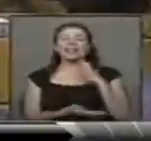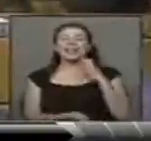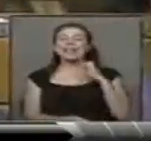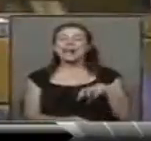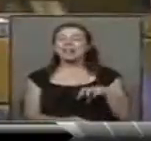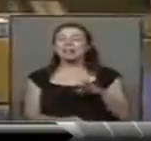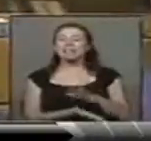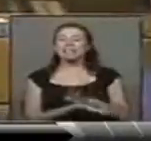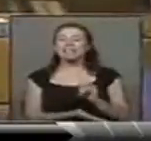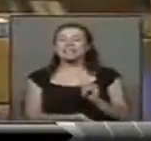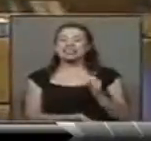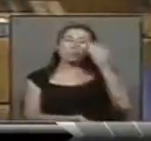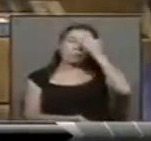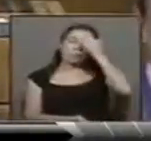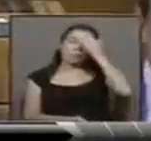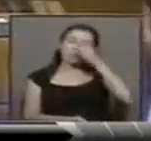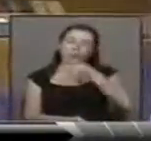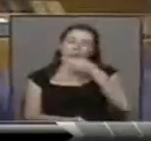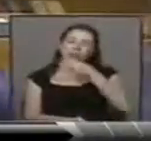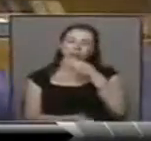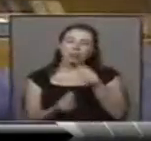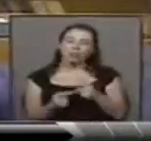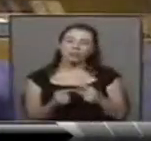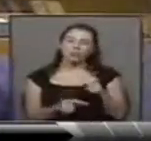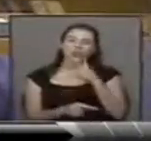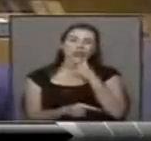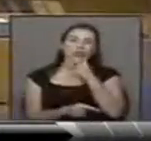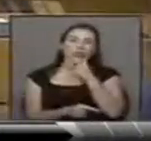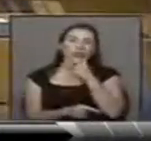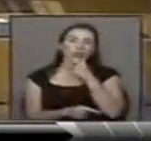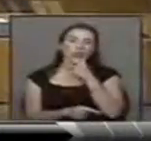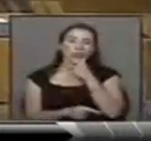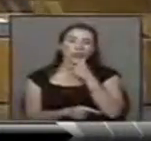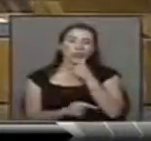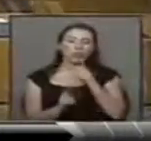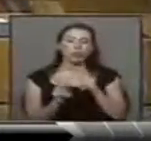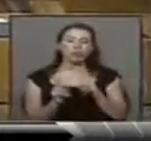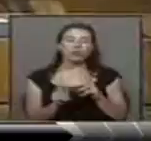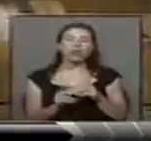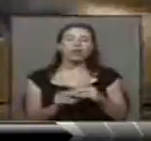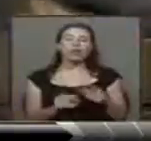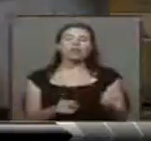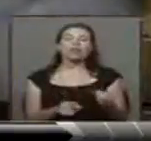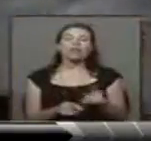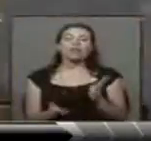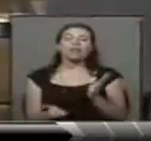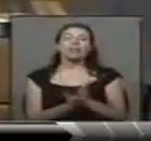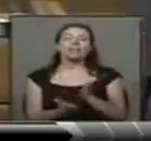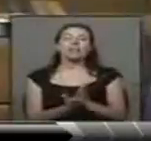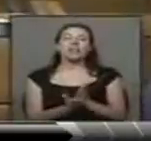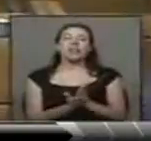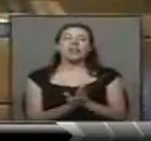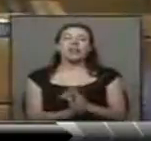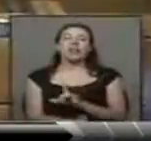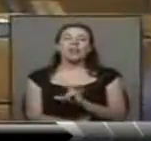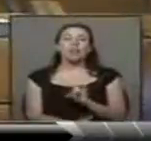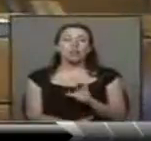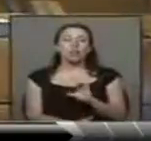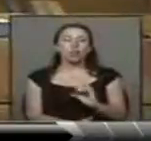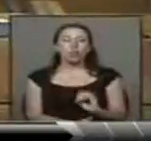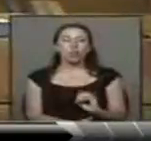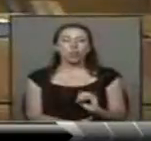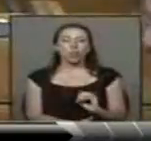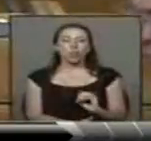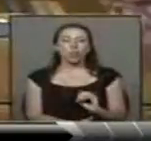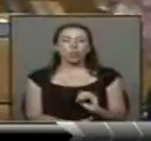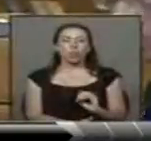de sus consultas y preocupaciones ponían reiteradamente sus dudas respecto a la reposición de la escuela del sector de Yuco, la